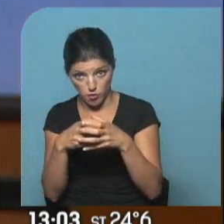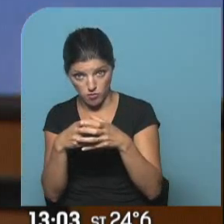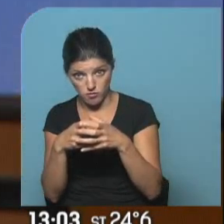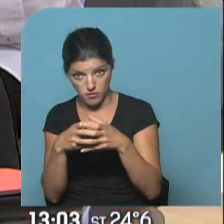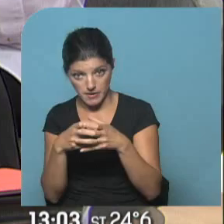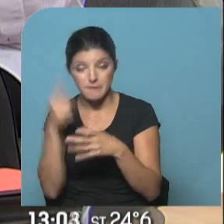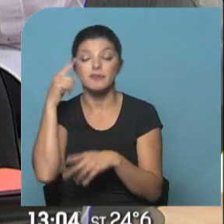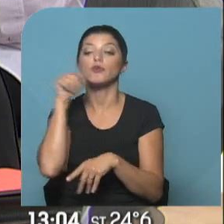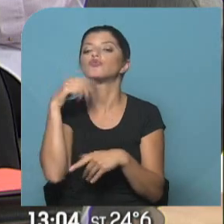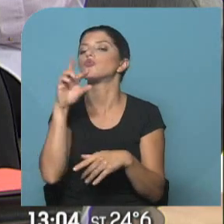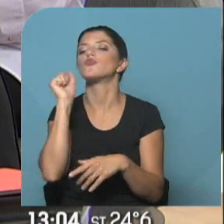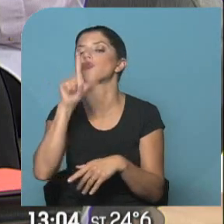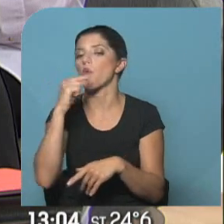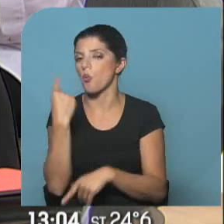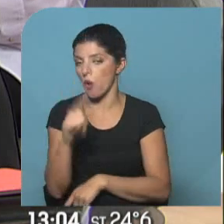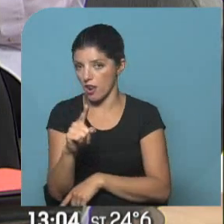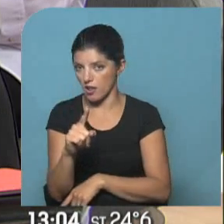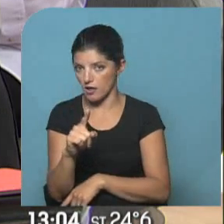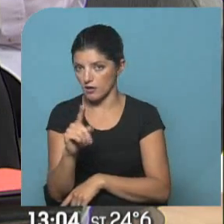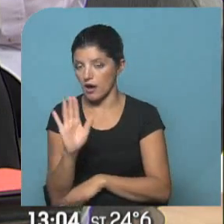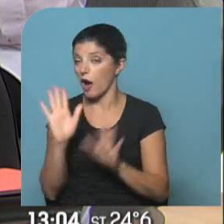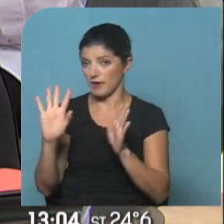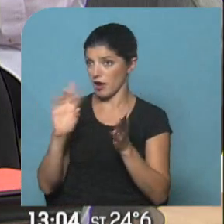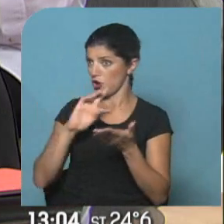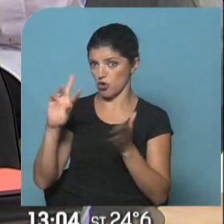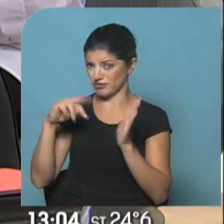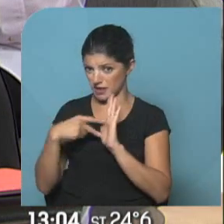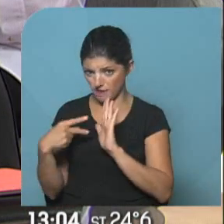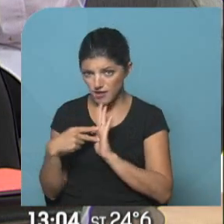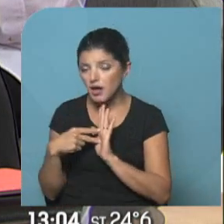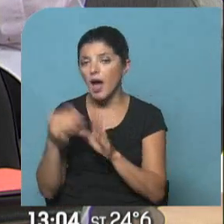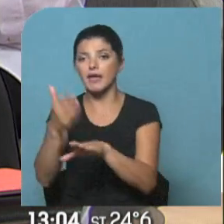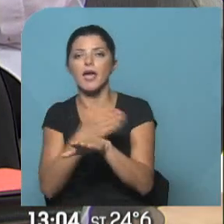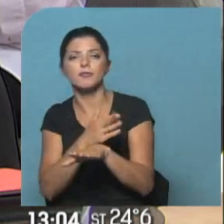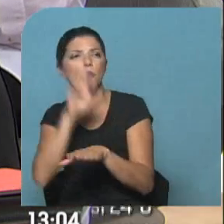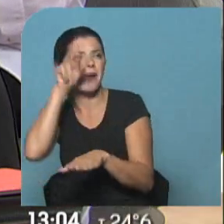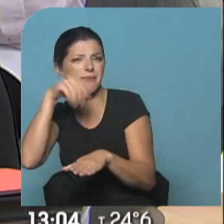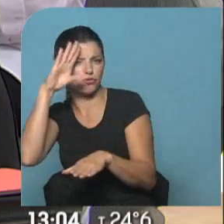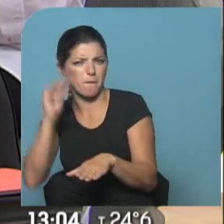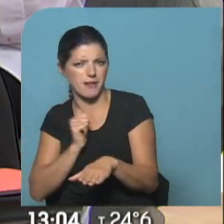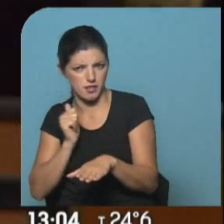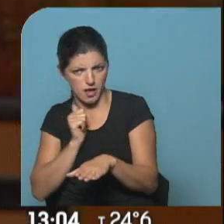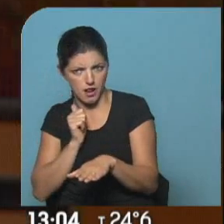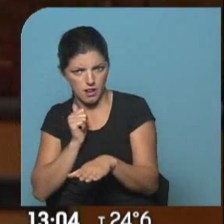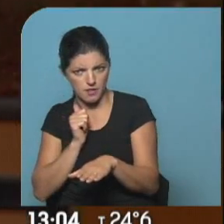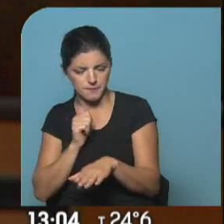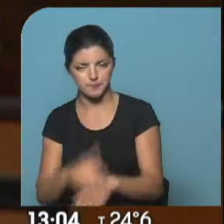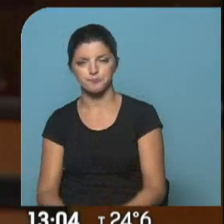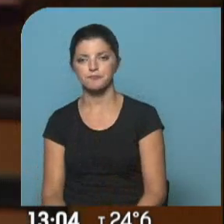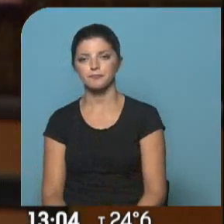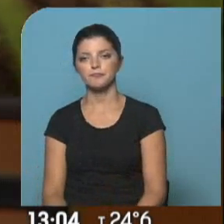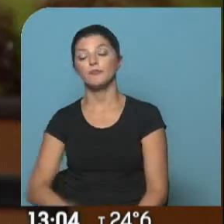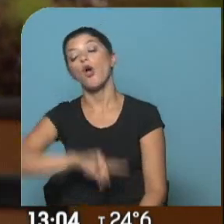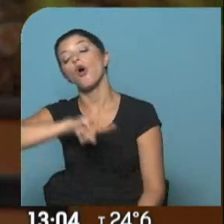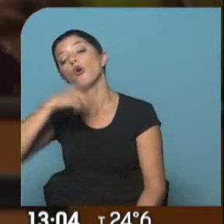tienen que desarrollar. Sí. Pero esto no implica necesariamente que haya habido un planeamiento militar desde el gobierno. Hay países que